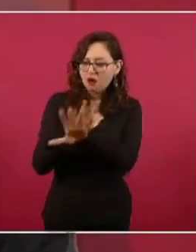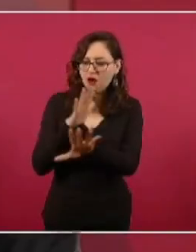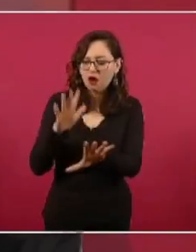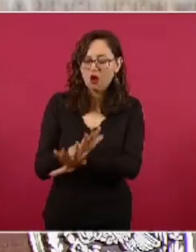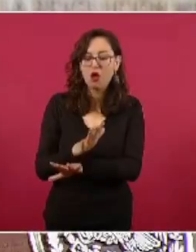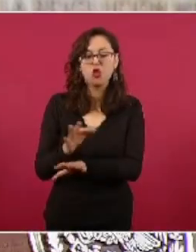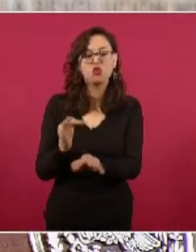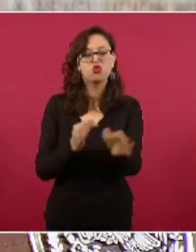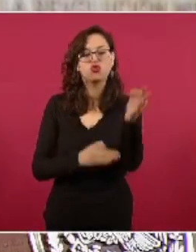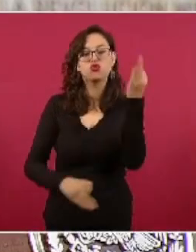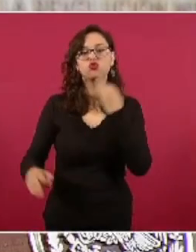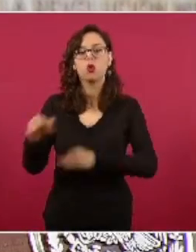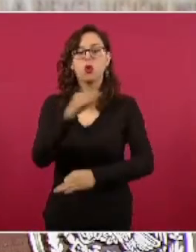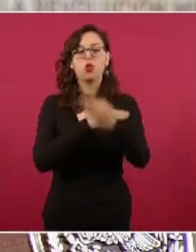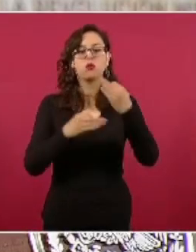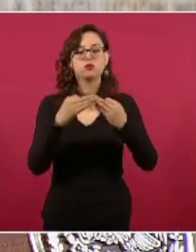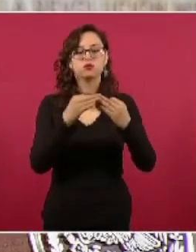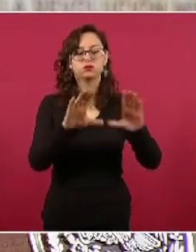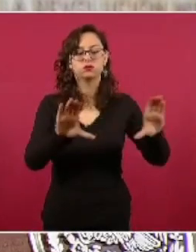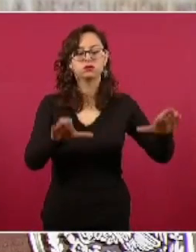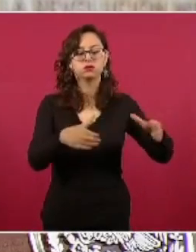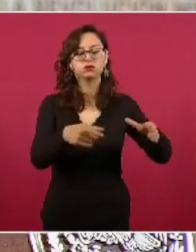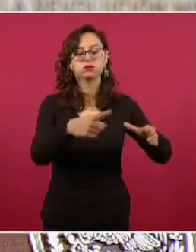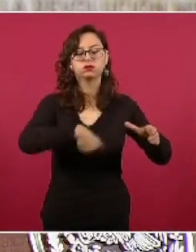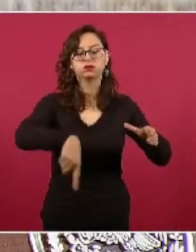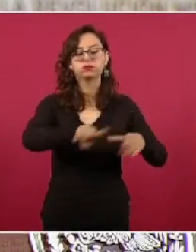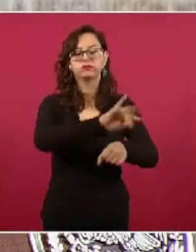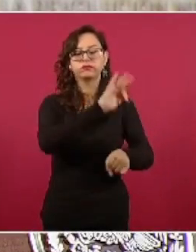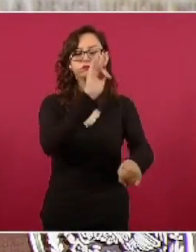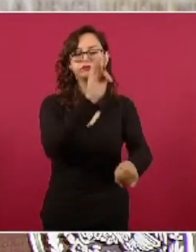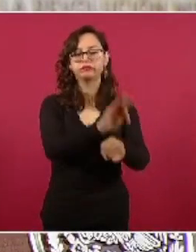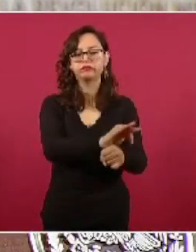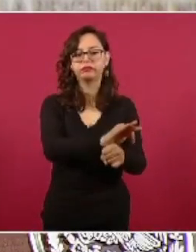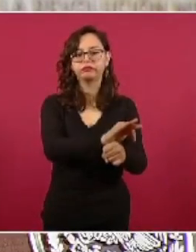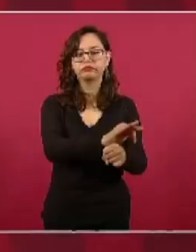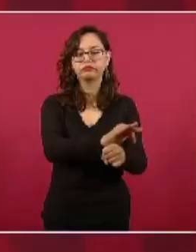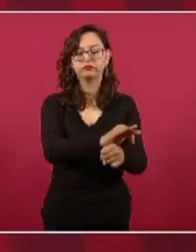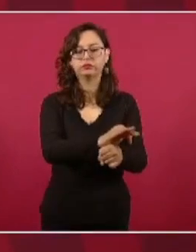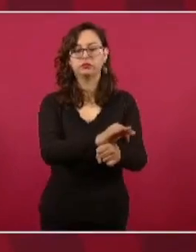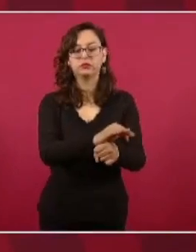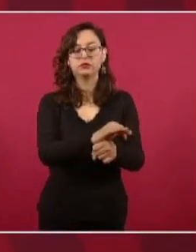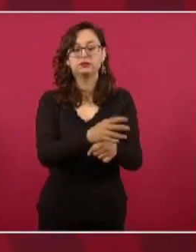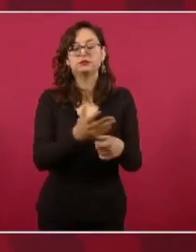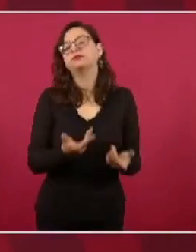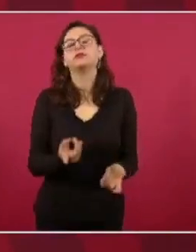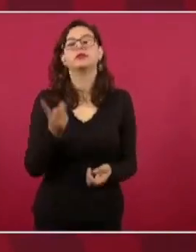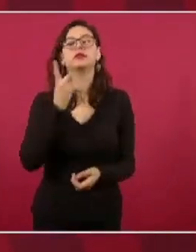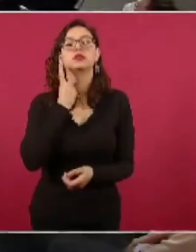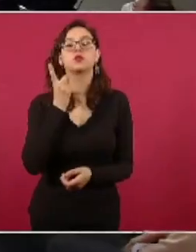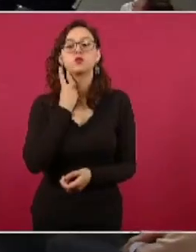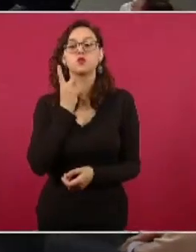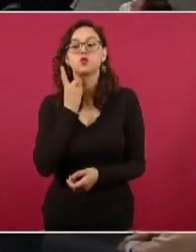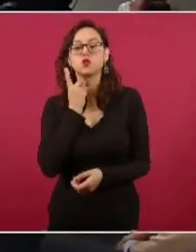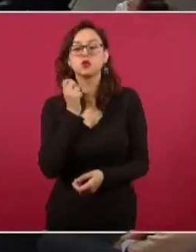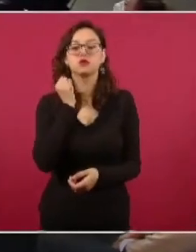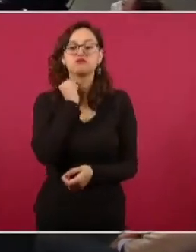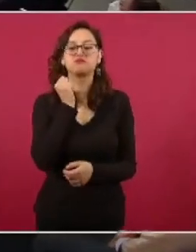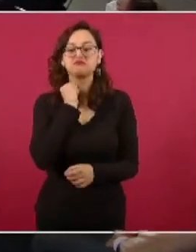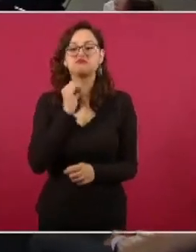de una minoría rapaz, todas votadas por diputados y